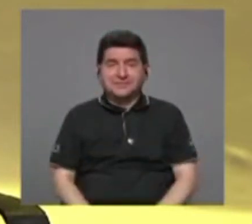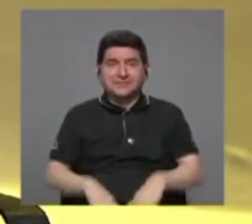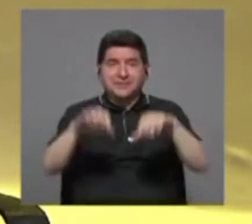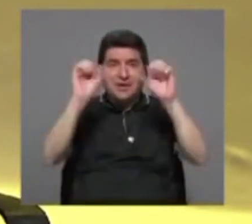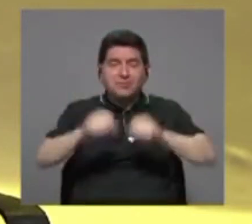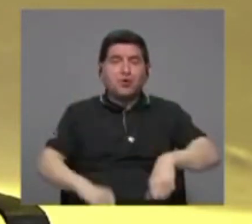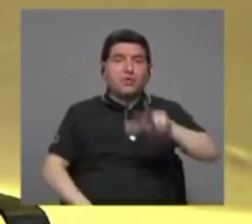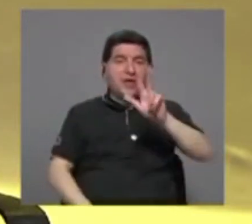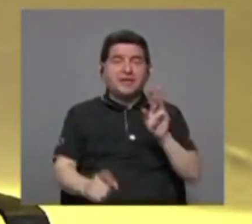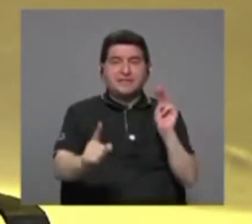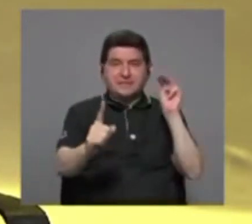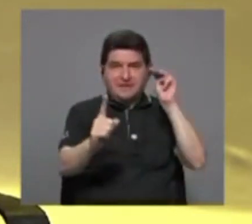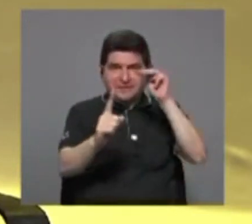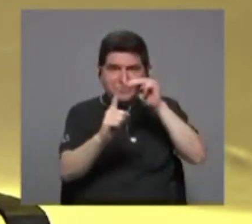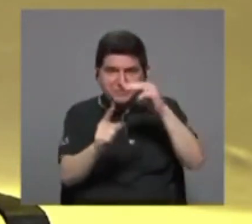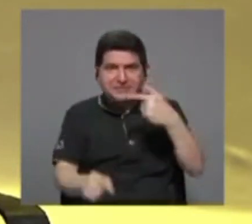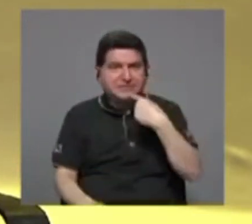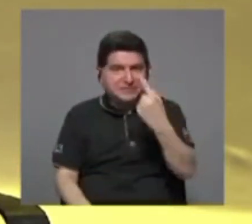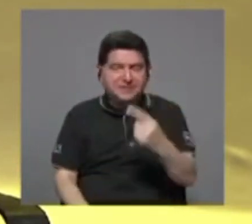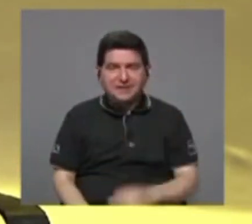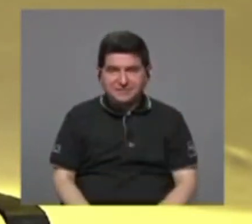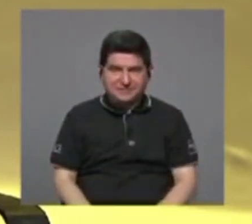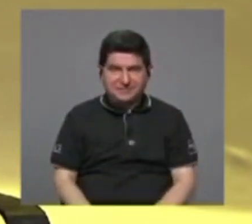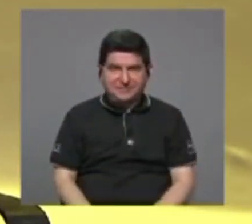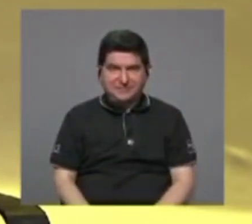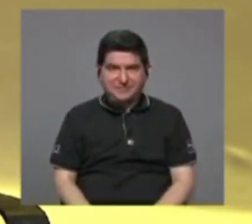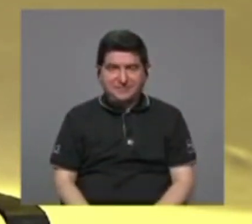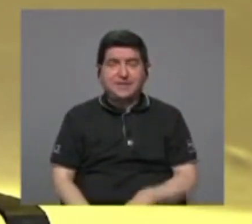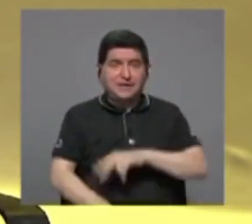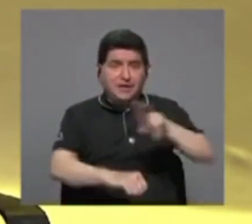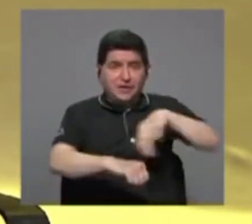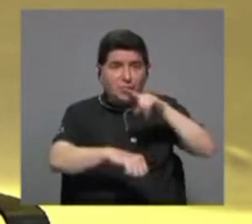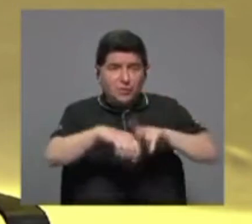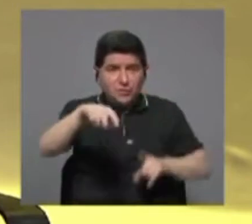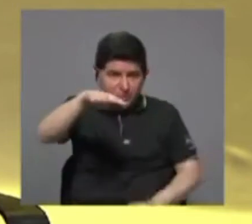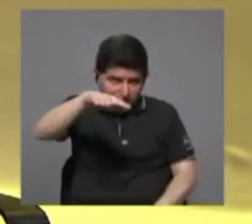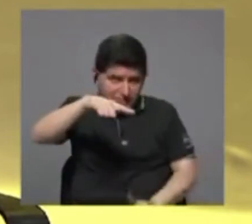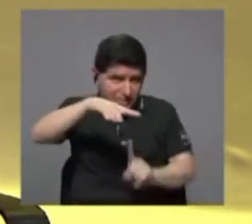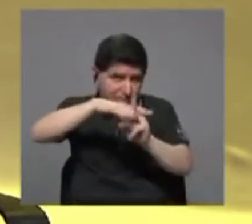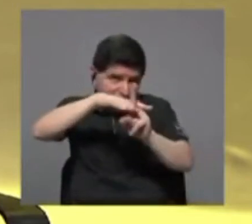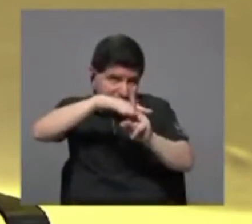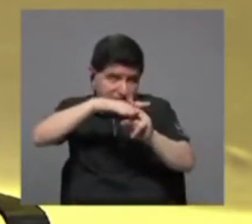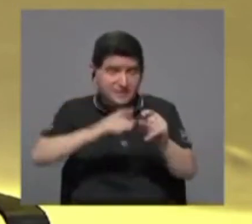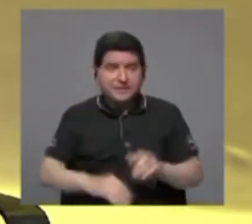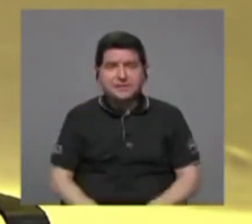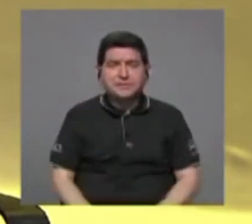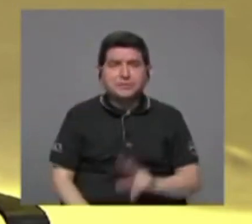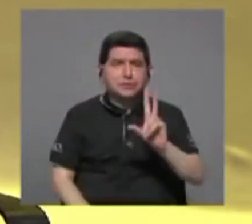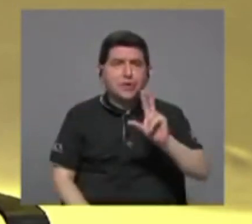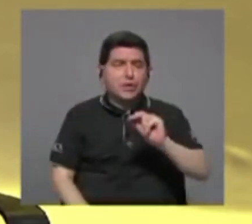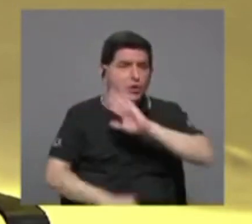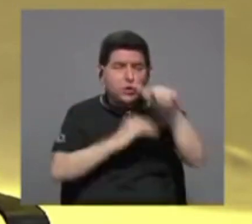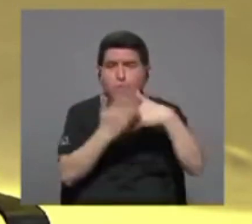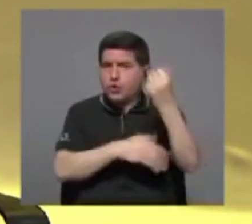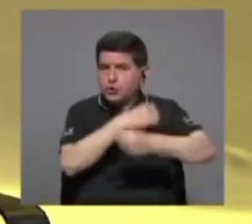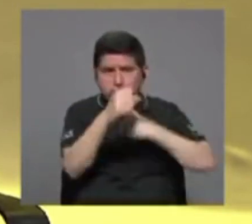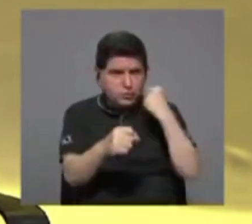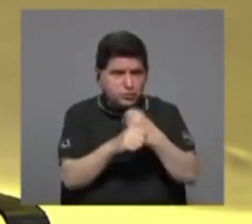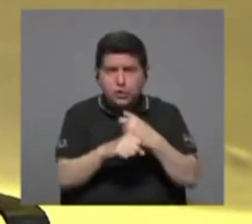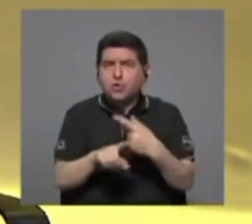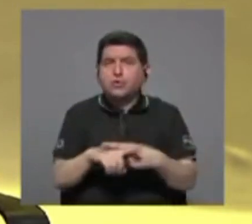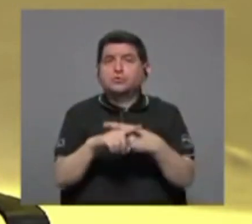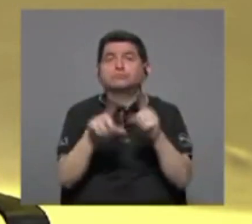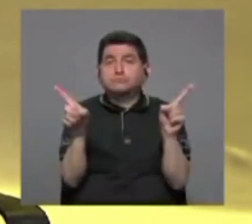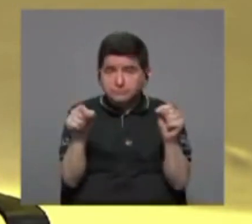3 mensajes, que es lo típico que aparece, no todos los años, pero